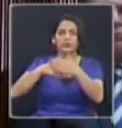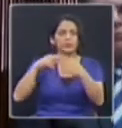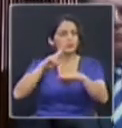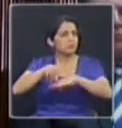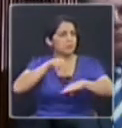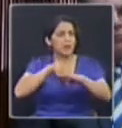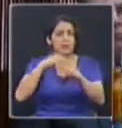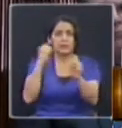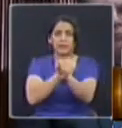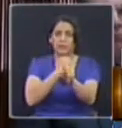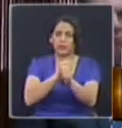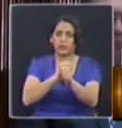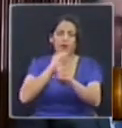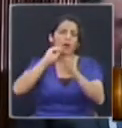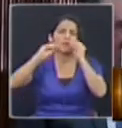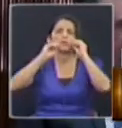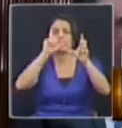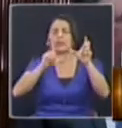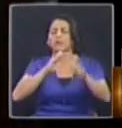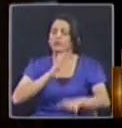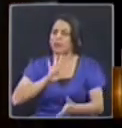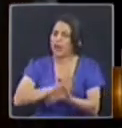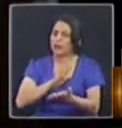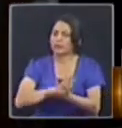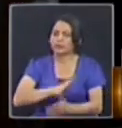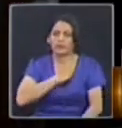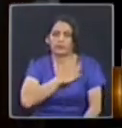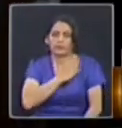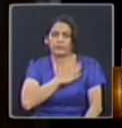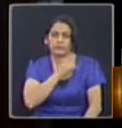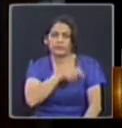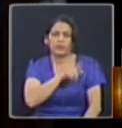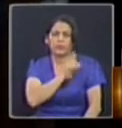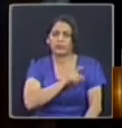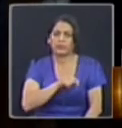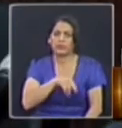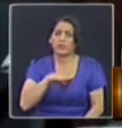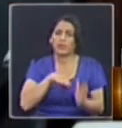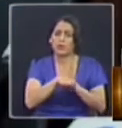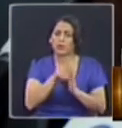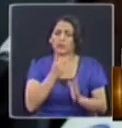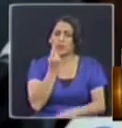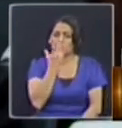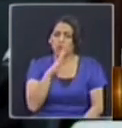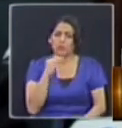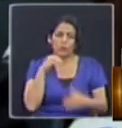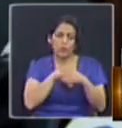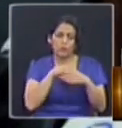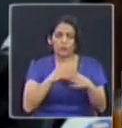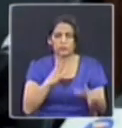la confianza, asegura que la situación financiera del banco es sana y solvente. Hernán Samaniego, Telerama Noticias.